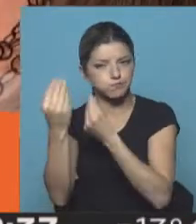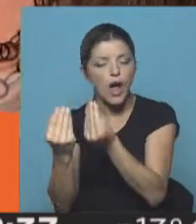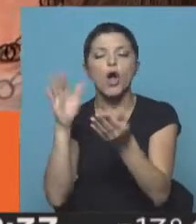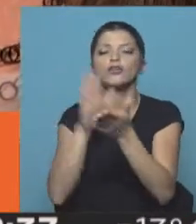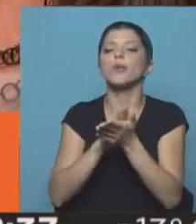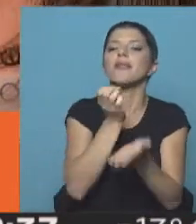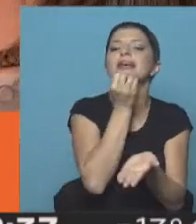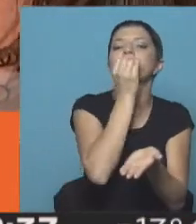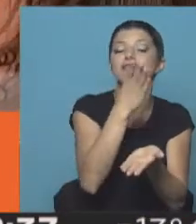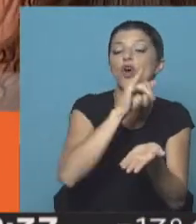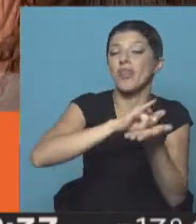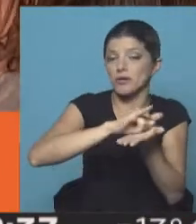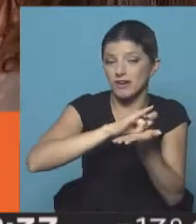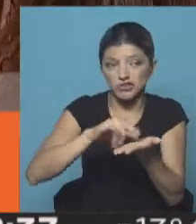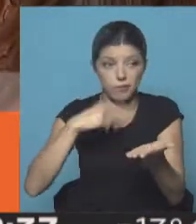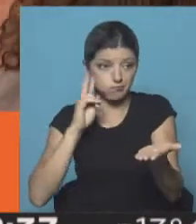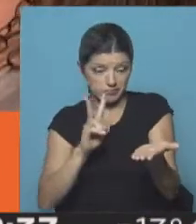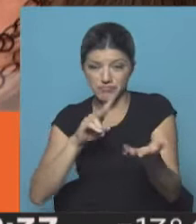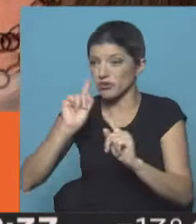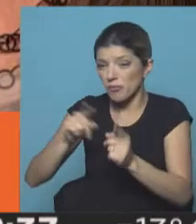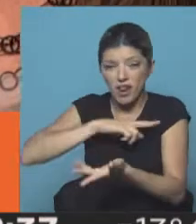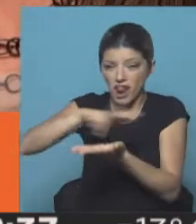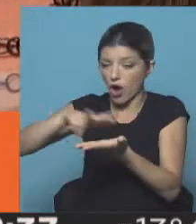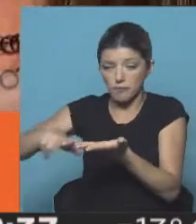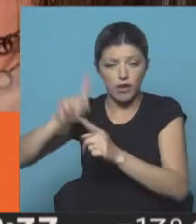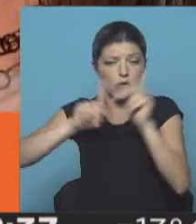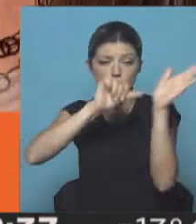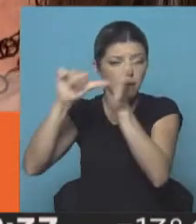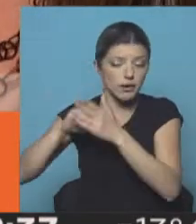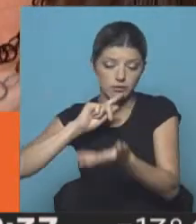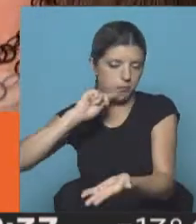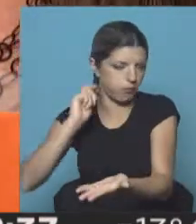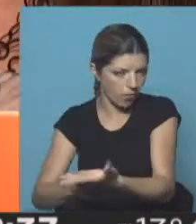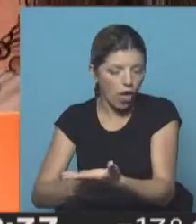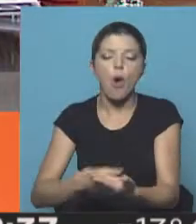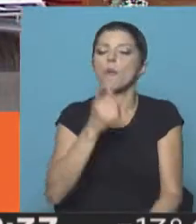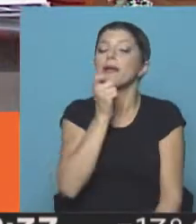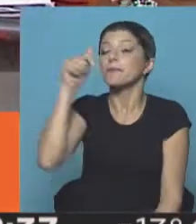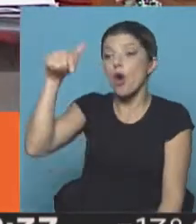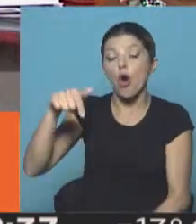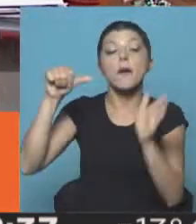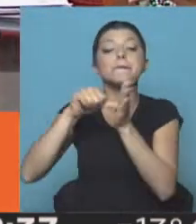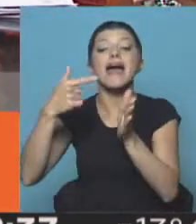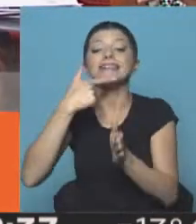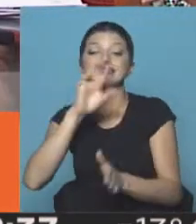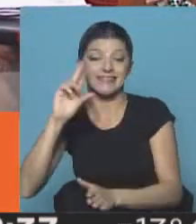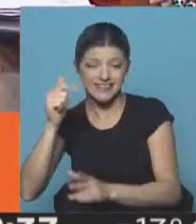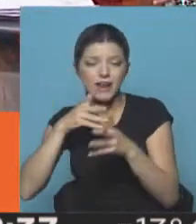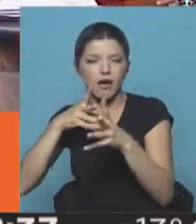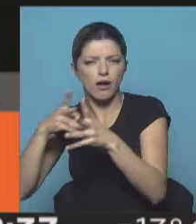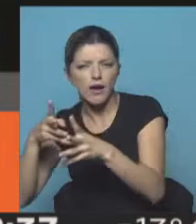Nueva York, pero ni siquiera se ha cumplido la Convención. De hecho, lo vemos en el drama constante de los refugiados en Siria, que los estados no